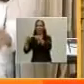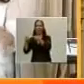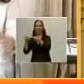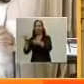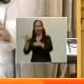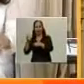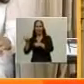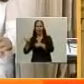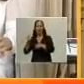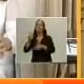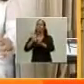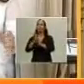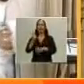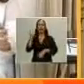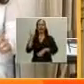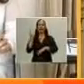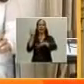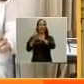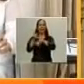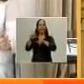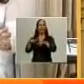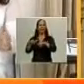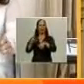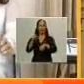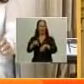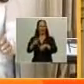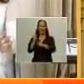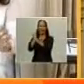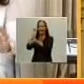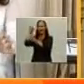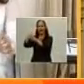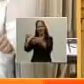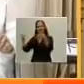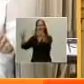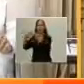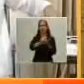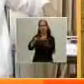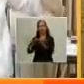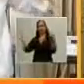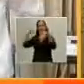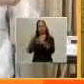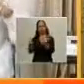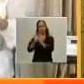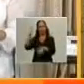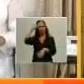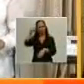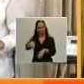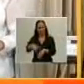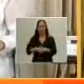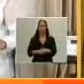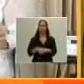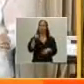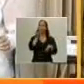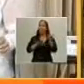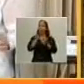¿no? Marcelo, y una pregunta. Hace 10 años hubo una situación con el exministro de Justicia, Gustavo Delis,